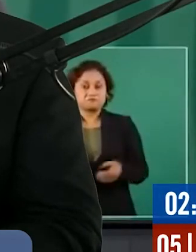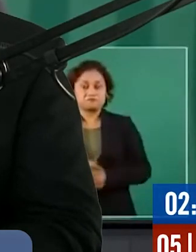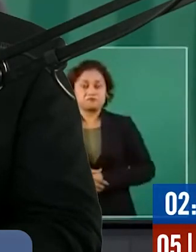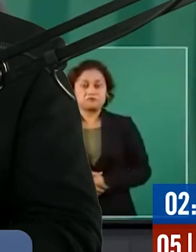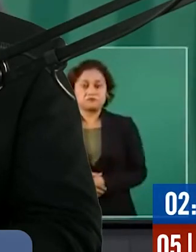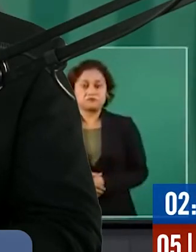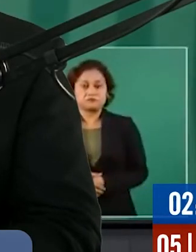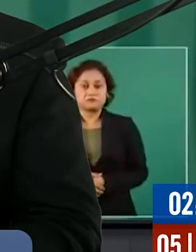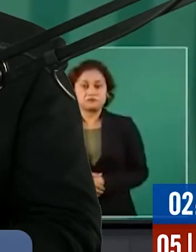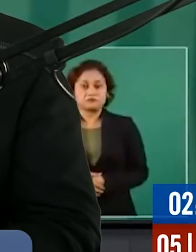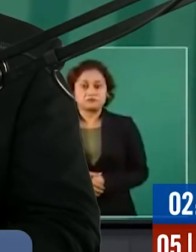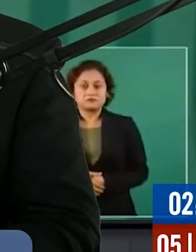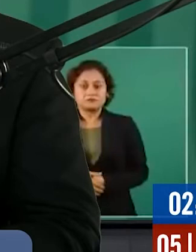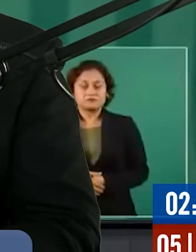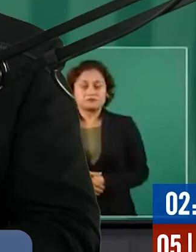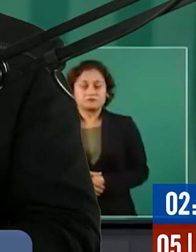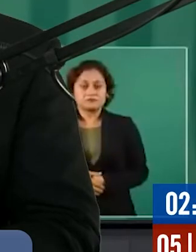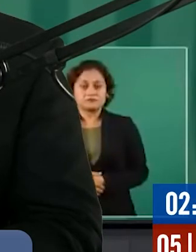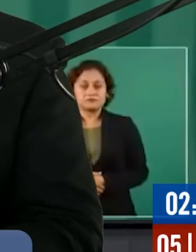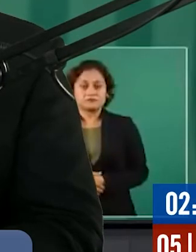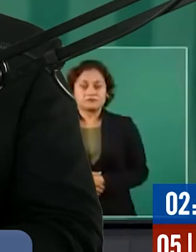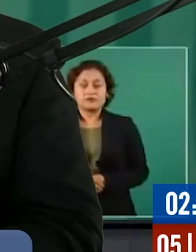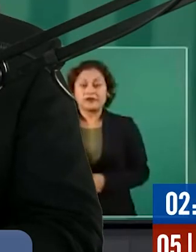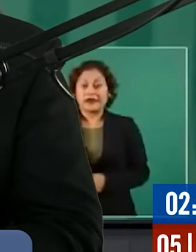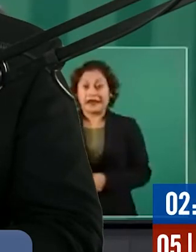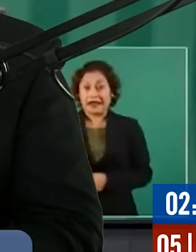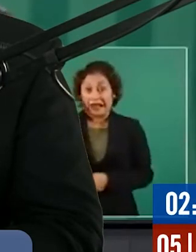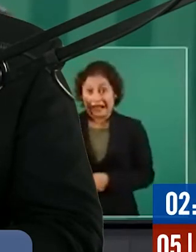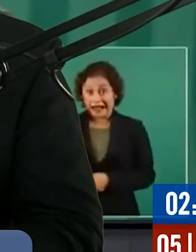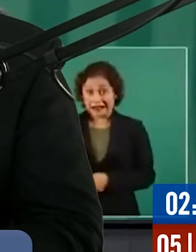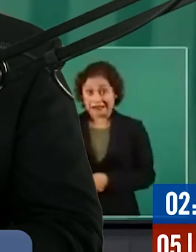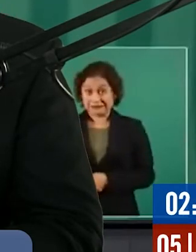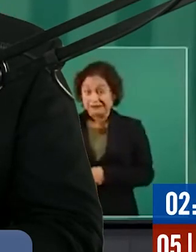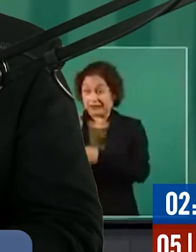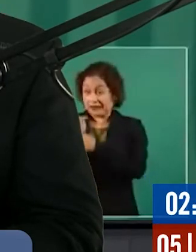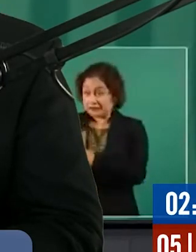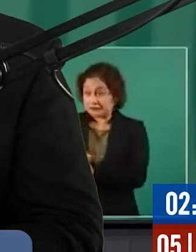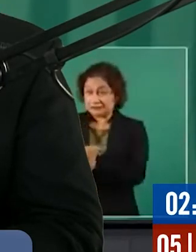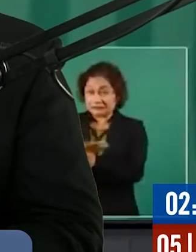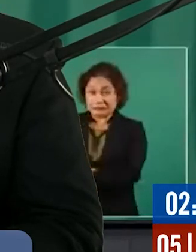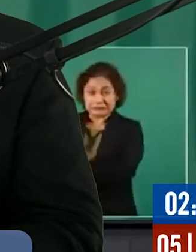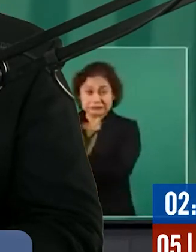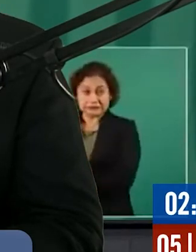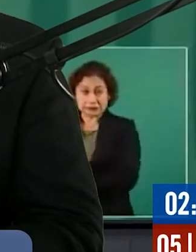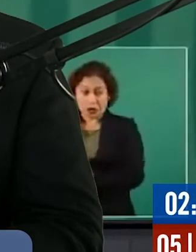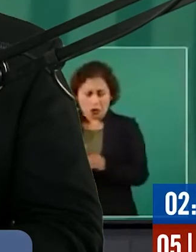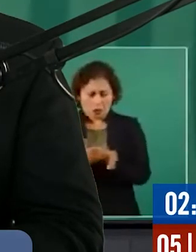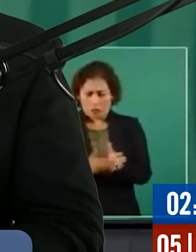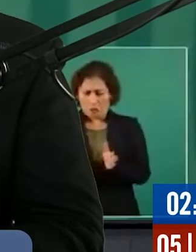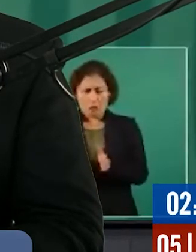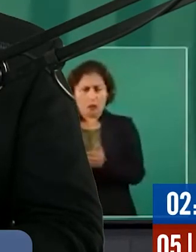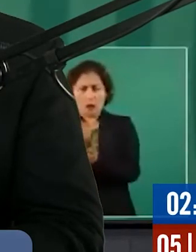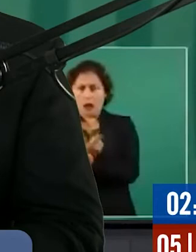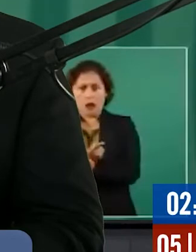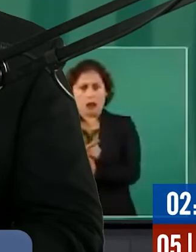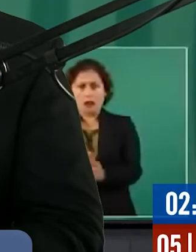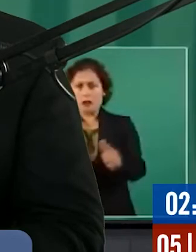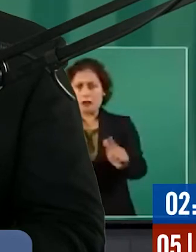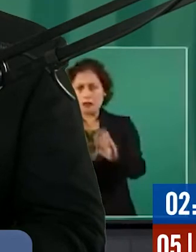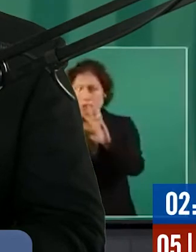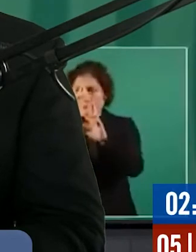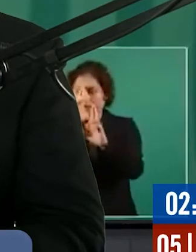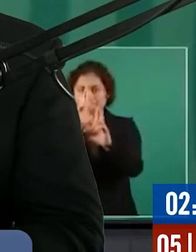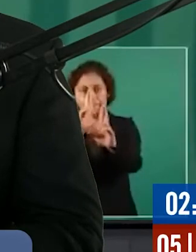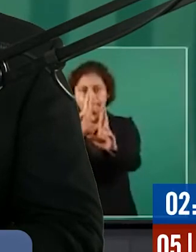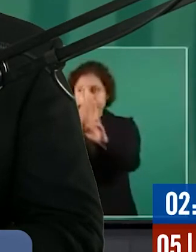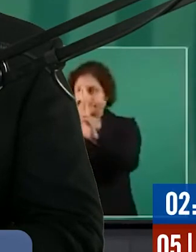el presidente, incluso mostró en la pantalla que tiene a sus espaldas el mandatario federal, mostró el tuit que tiene